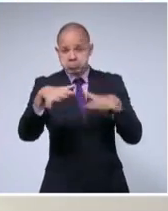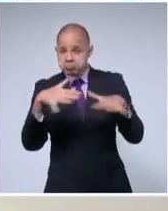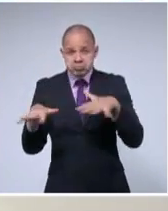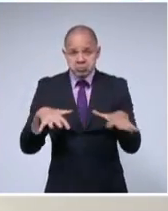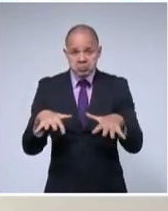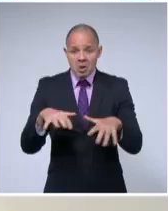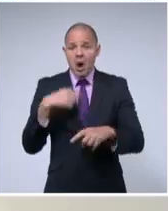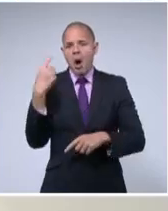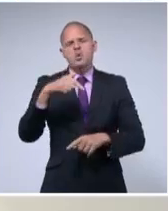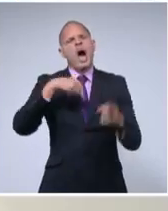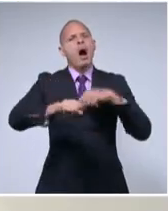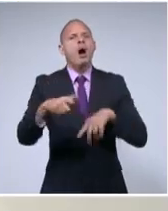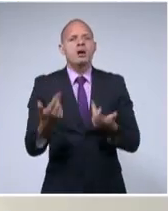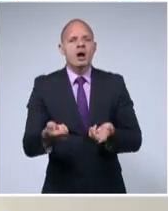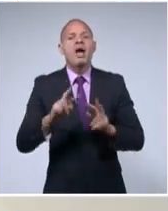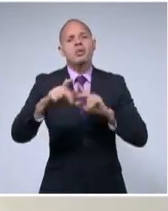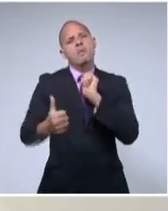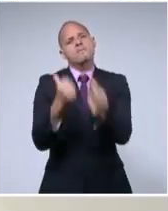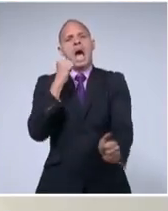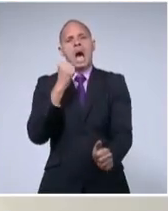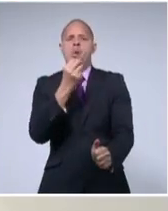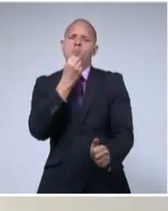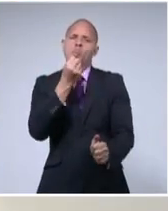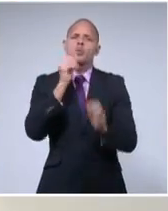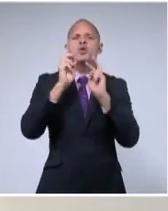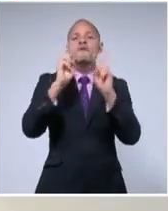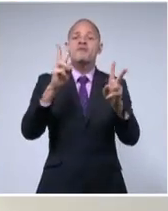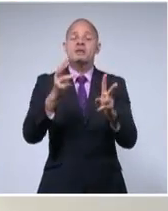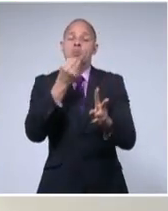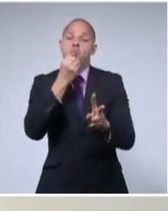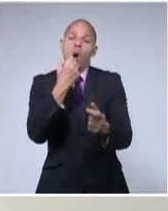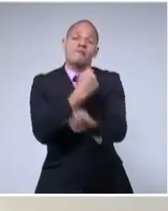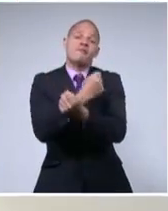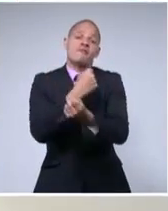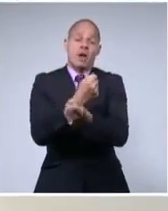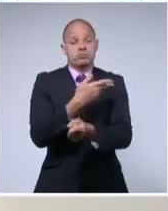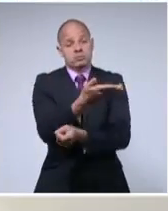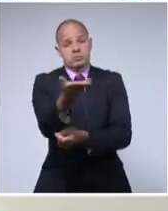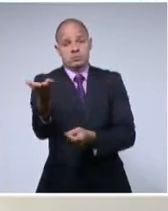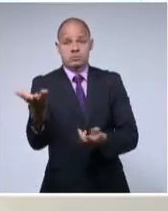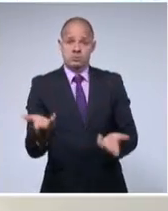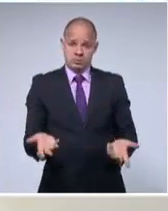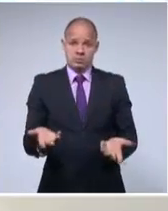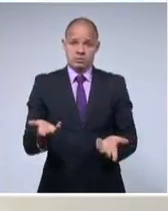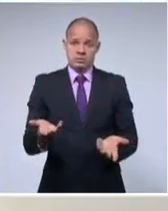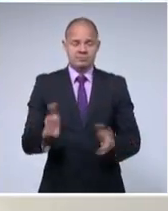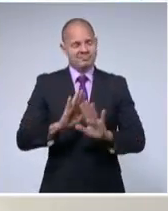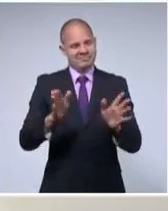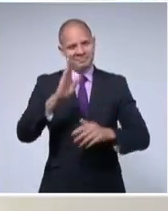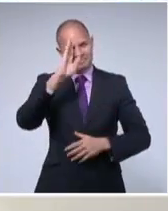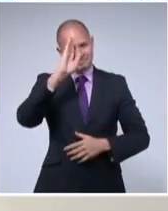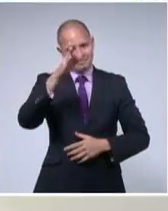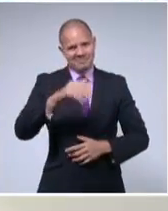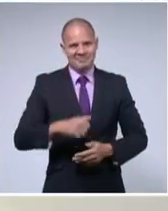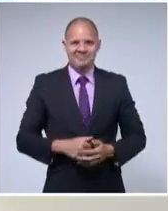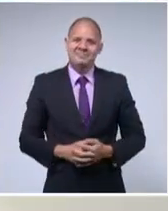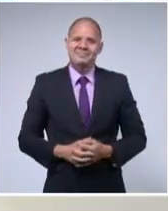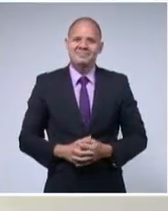puesto sobre la cuerda floja otra vez la vida, el bien más valioso de los seres humanos. Así me despido, nos vemos en una próxima ocasión.